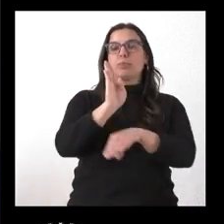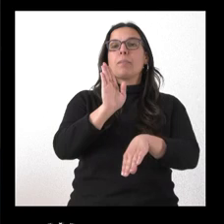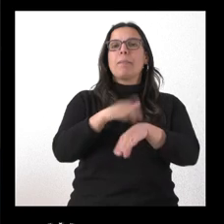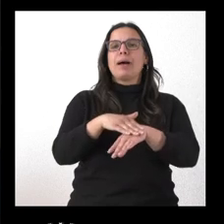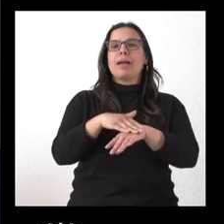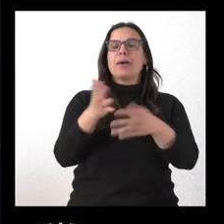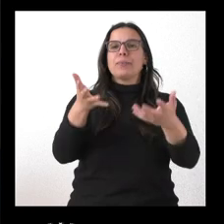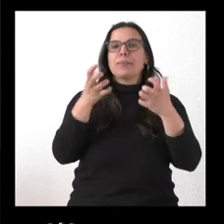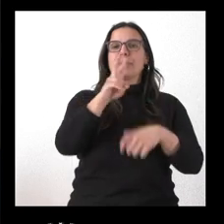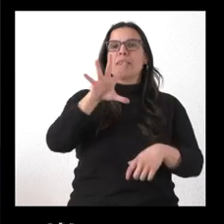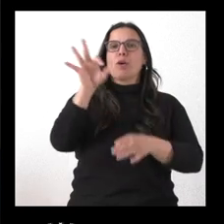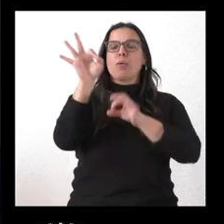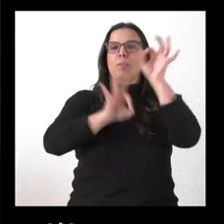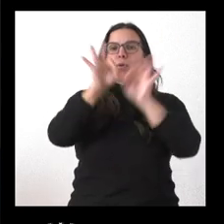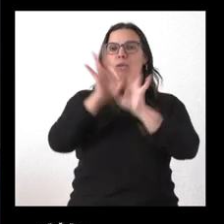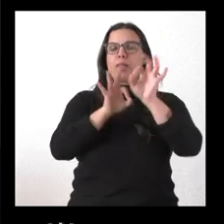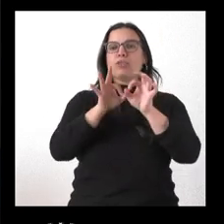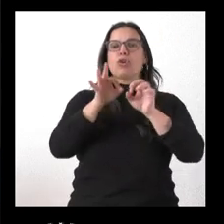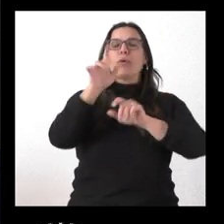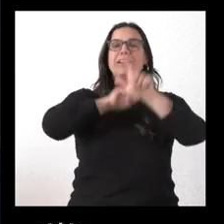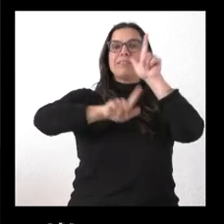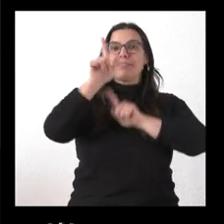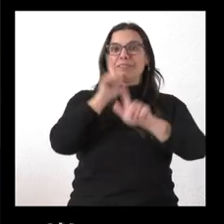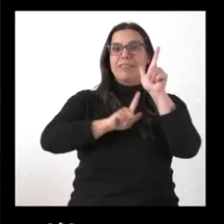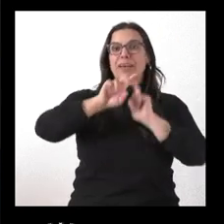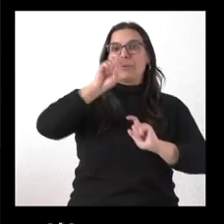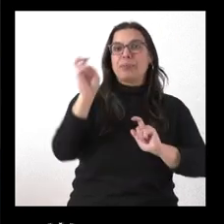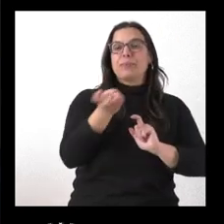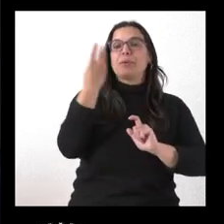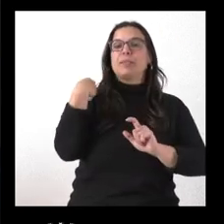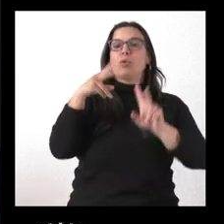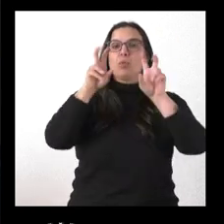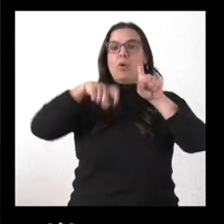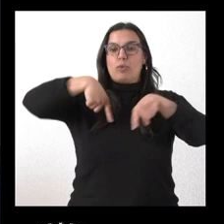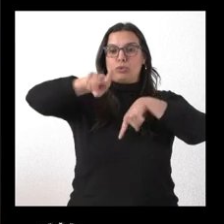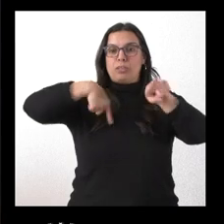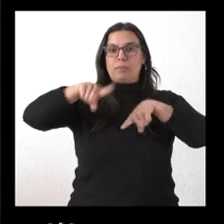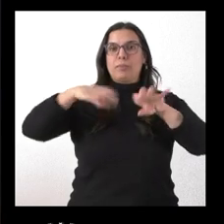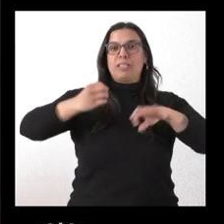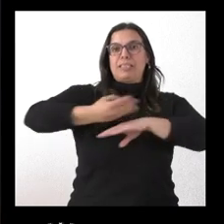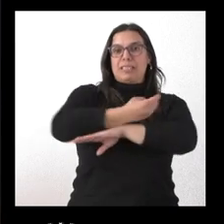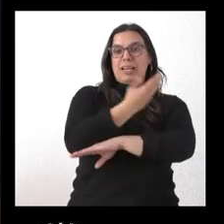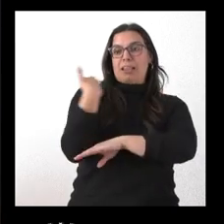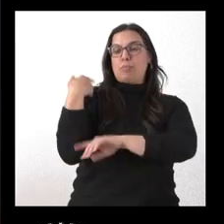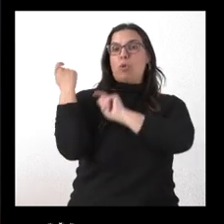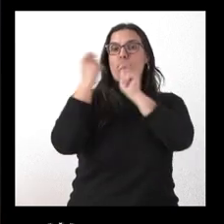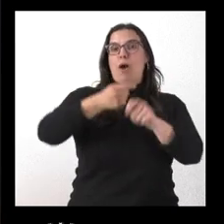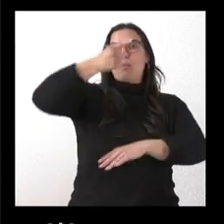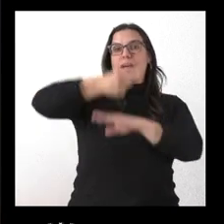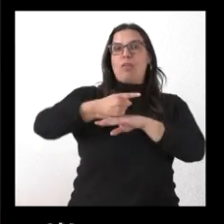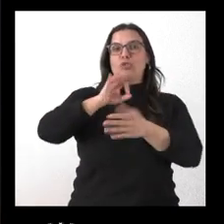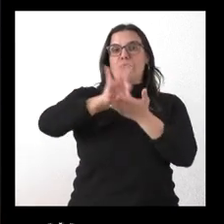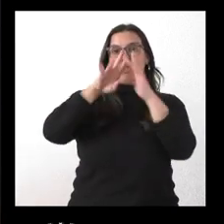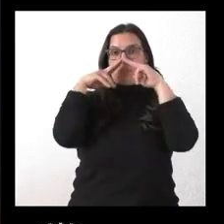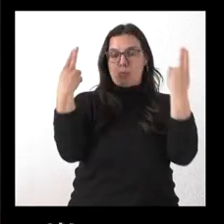bonificar el 25% de los títulos de transporte multividaje de nuevos trayectos ferroviarios declarados de obligación de servicio público saben